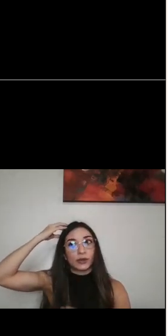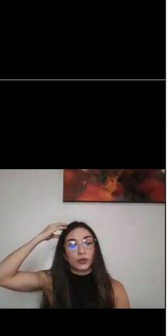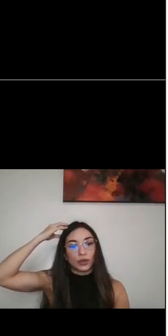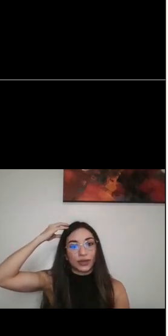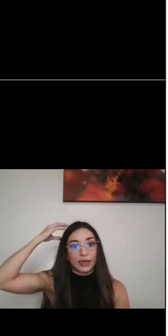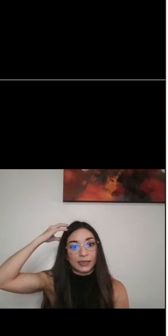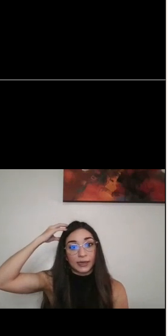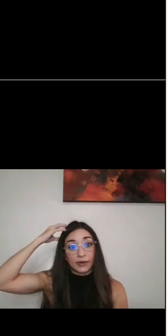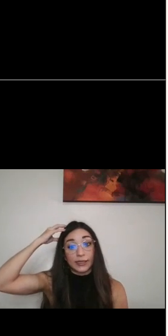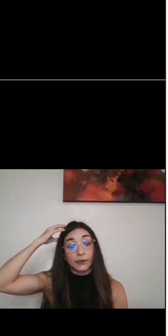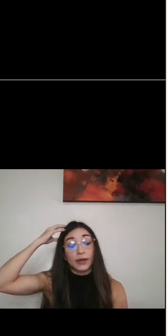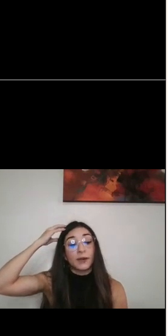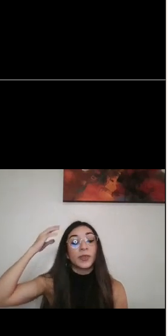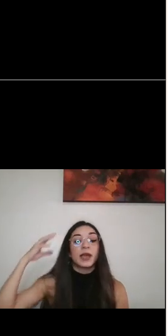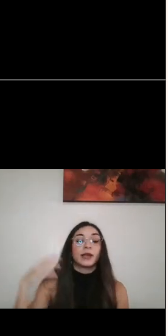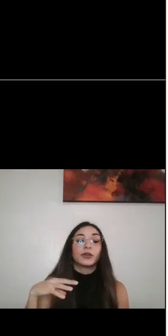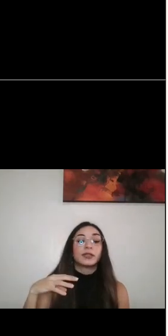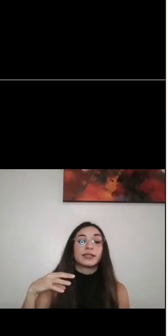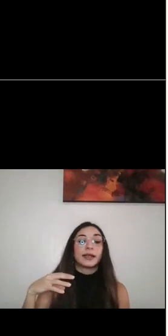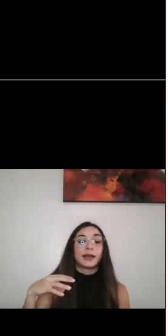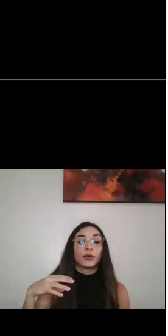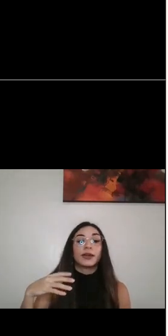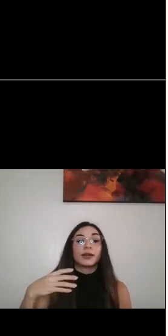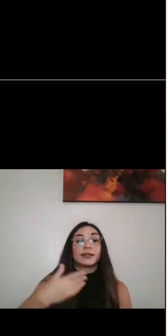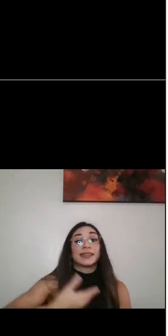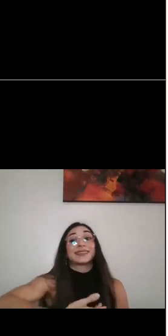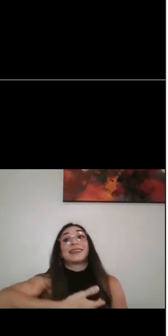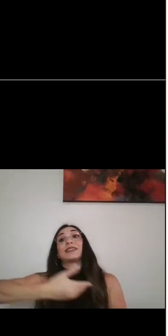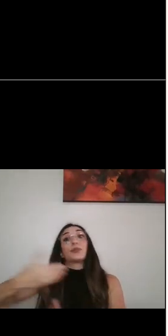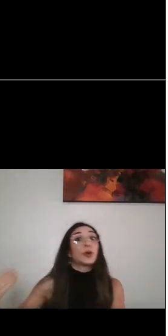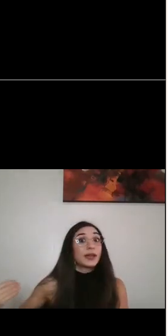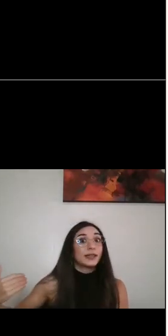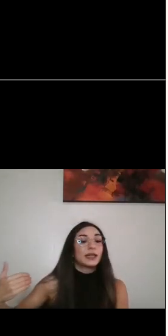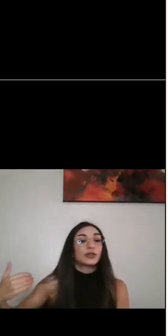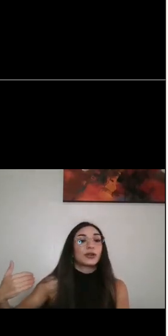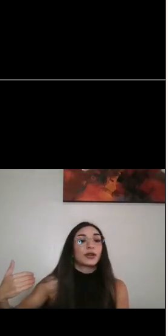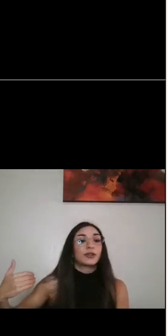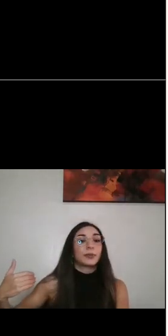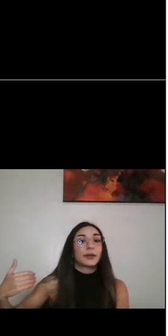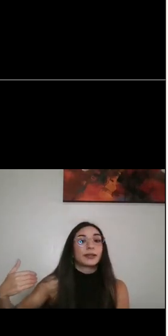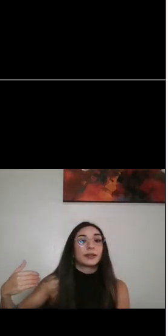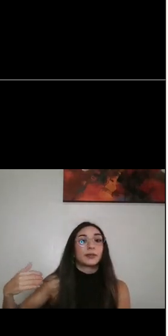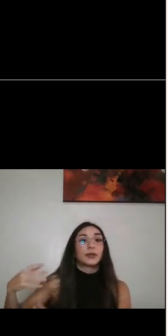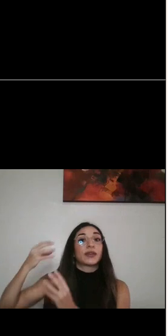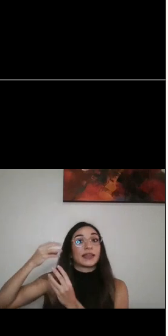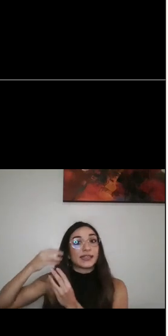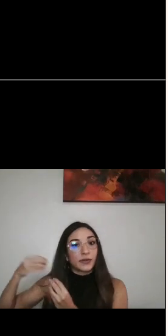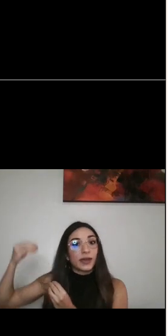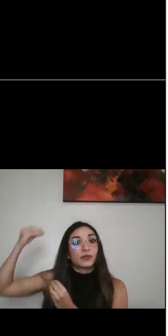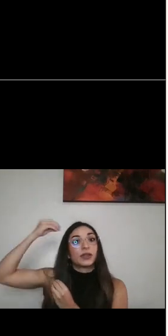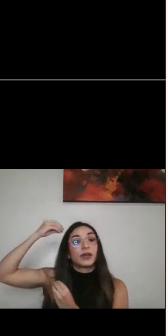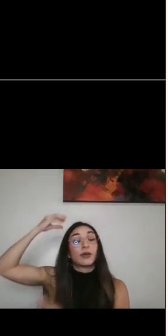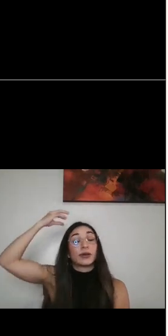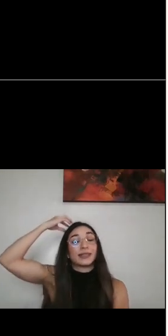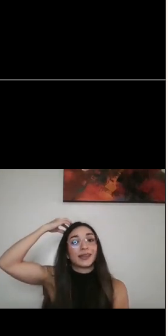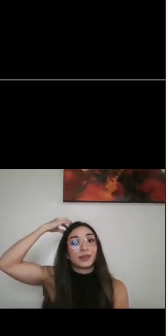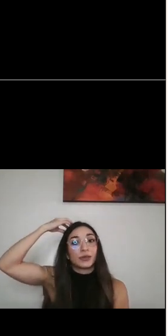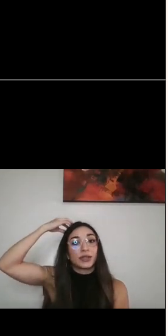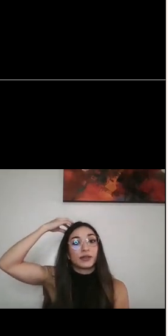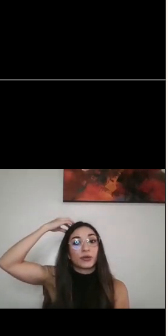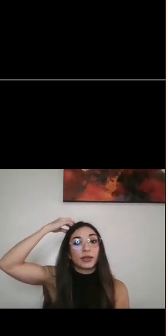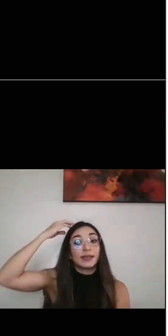auditivas corticales a nivel cerebral. Entonces, si el daño ya está después de los órganos de percepción en esa vía auditiva o en las